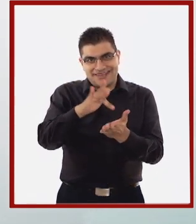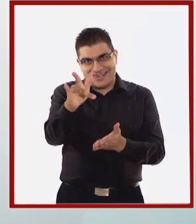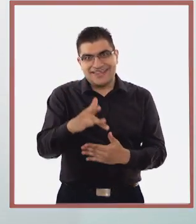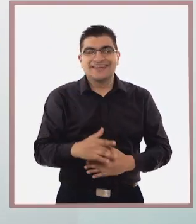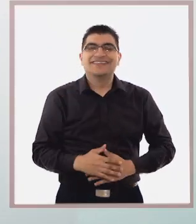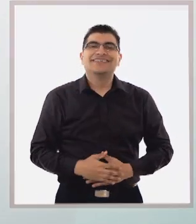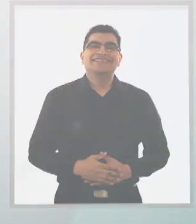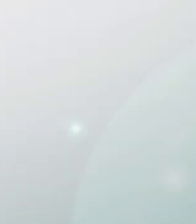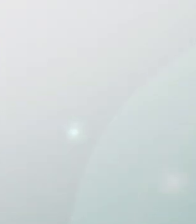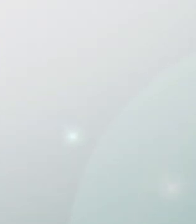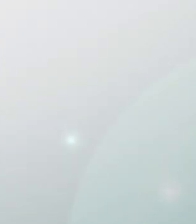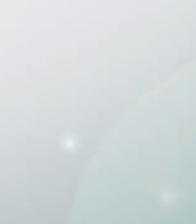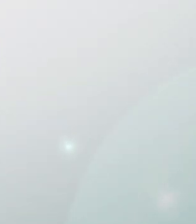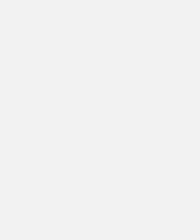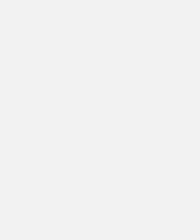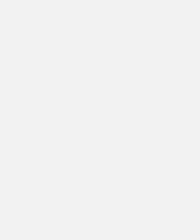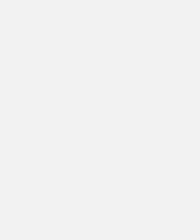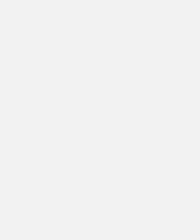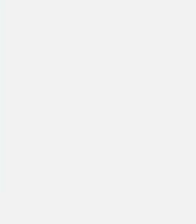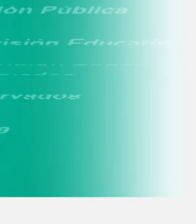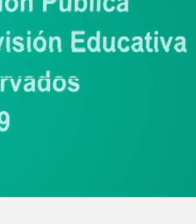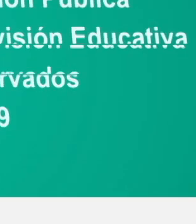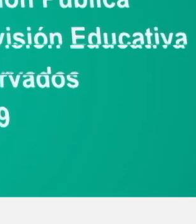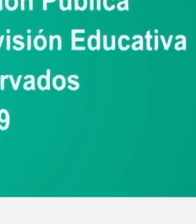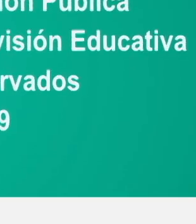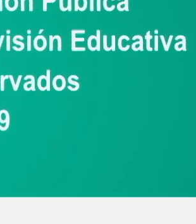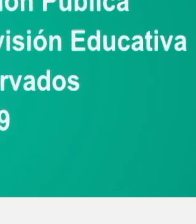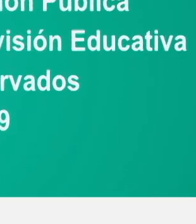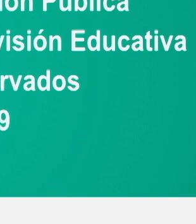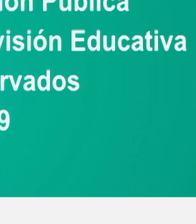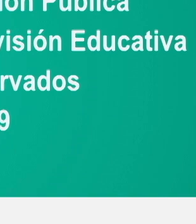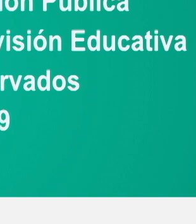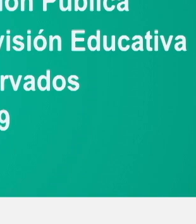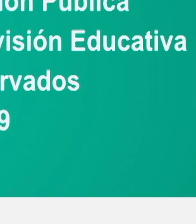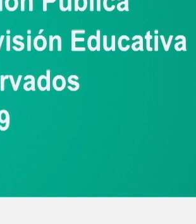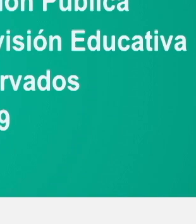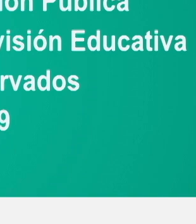pateo. Derecha, izquierda, pateo.